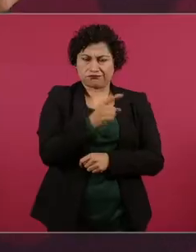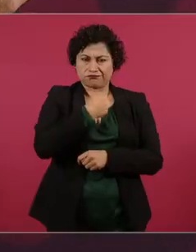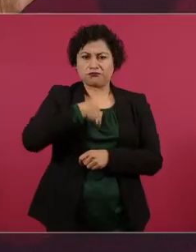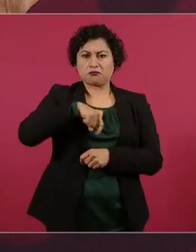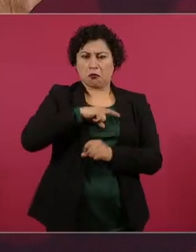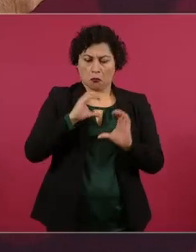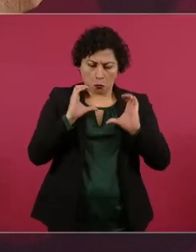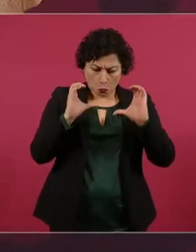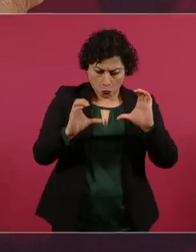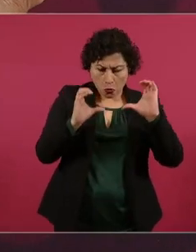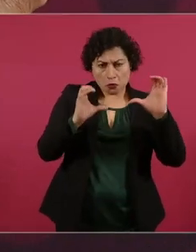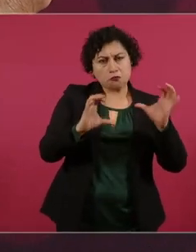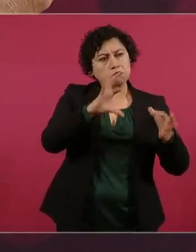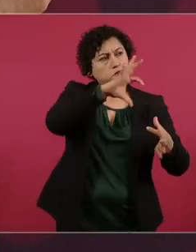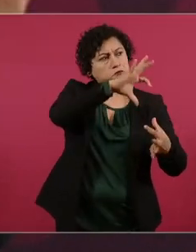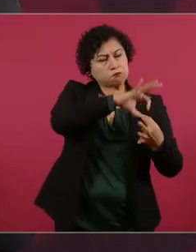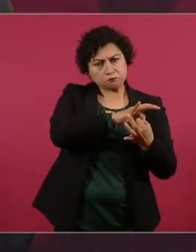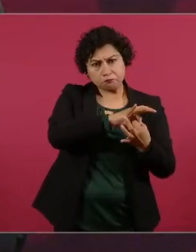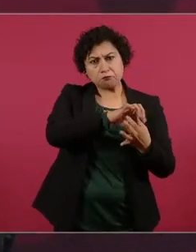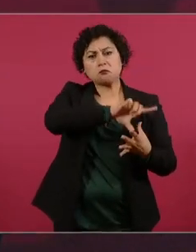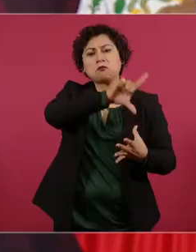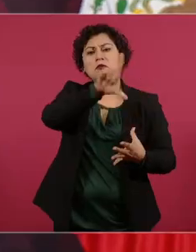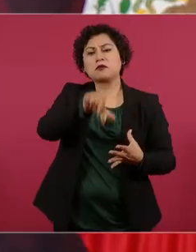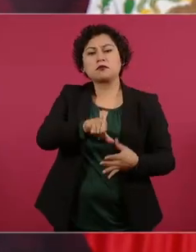se desata una crisis petrolera,